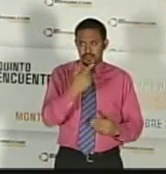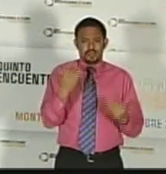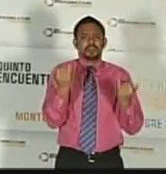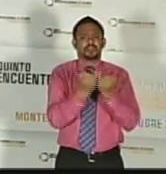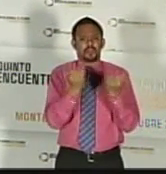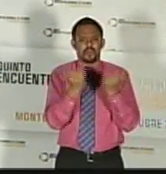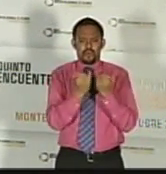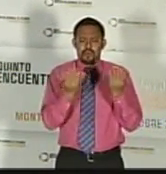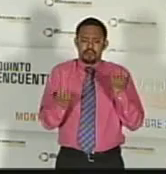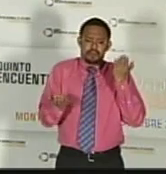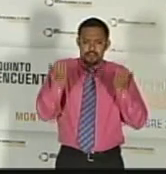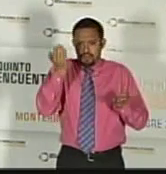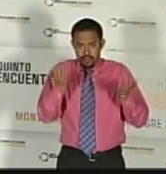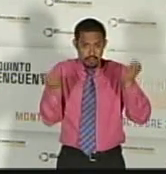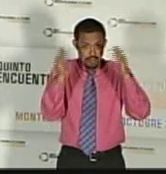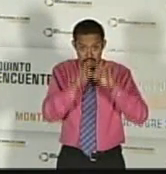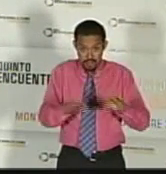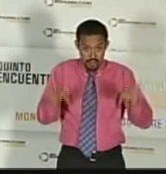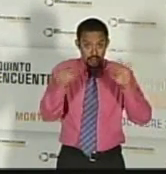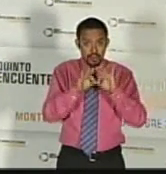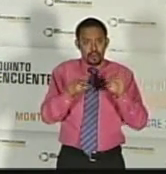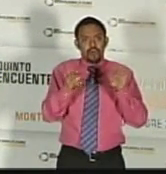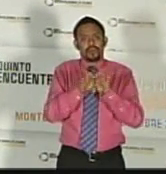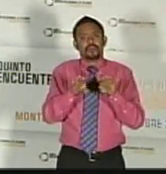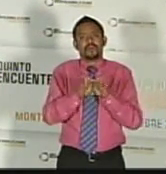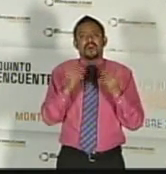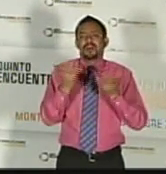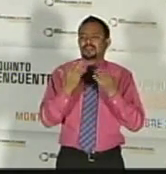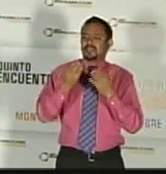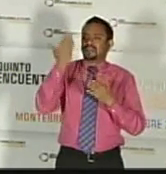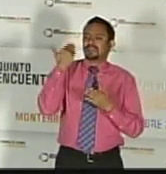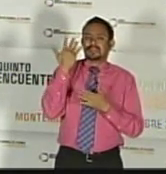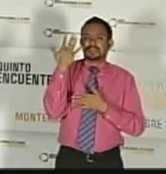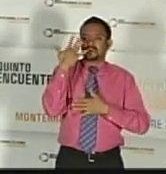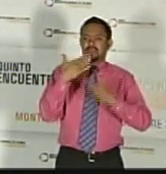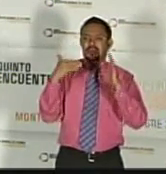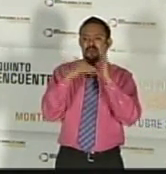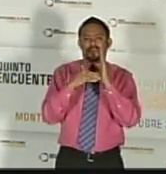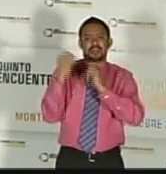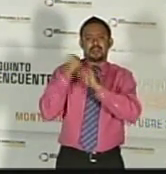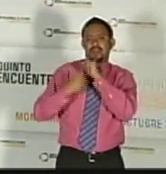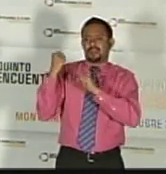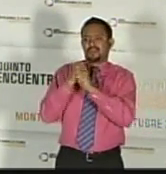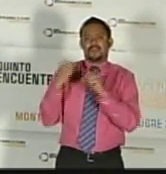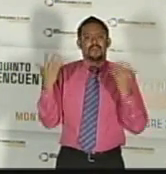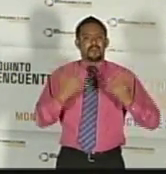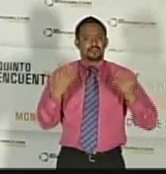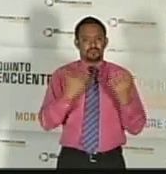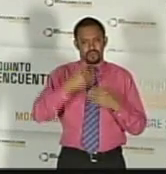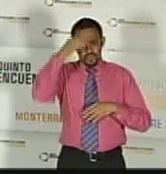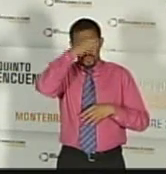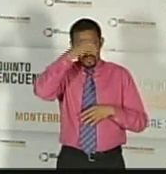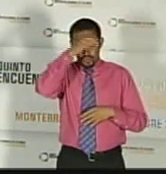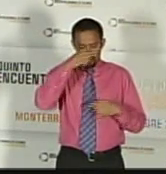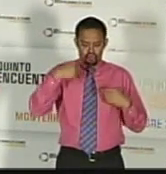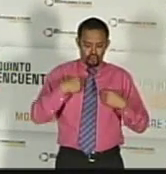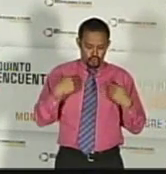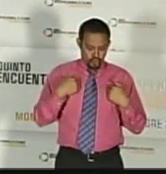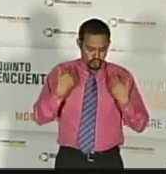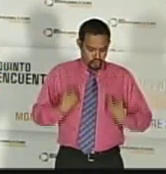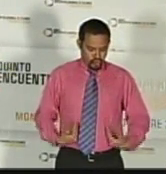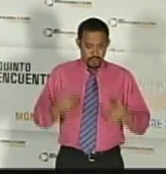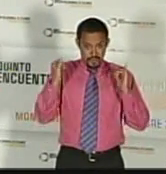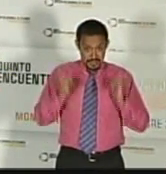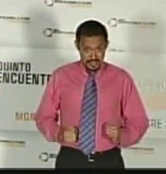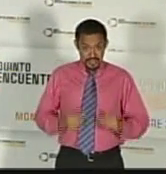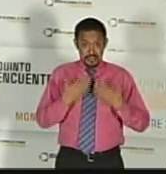comparable en importancia a lo que hicimos hace 50,000 años cuando desarrollamos la conciencia del yo y la identidad.